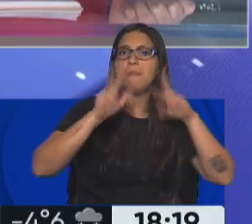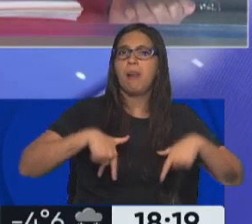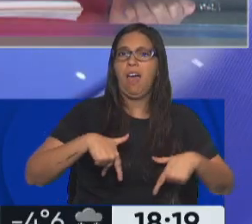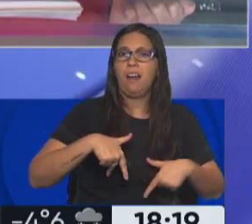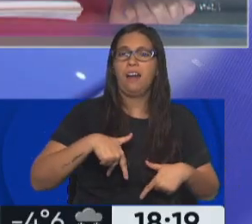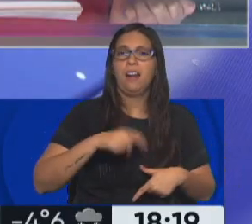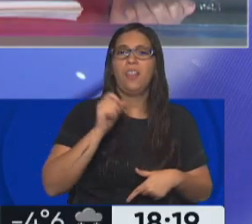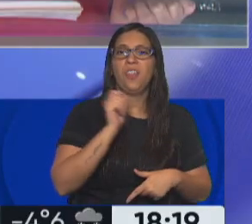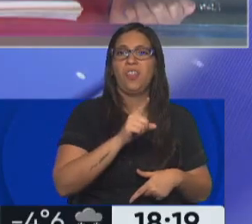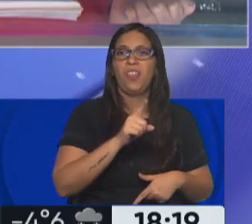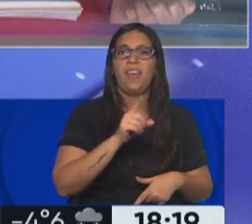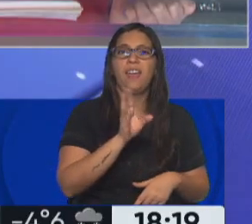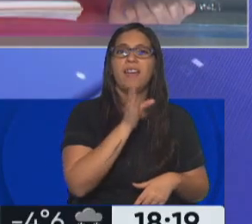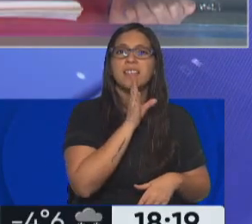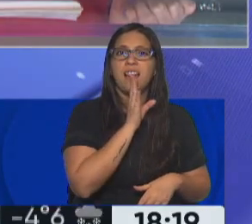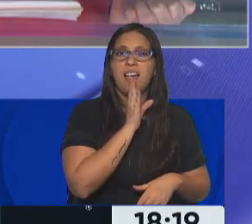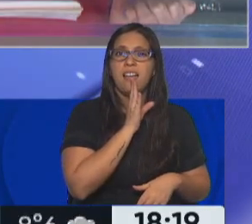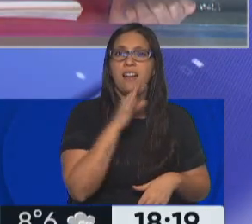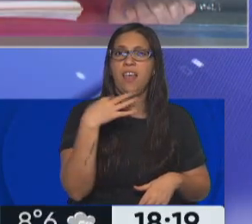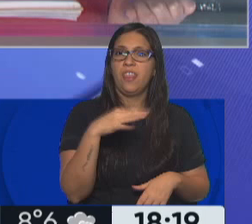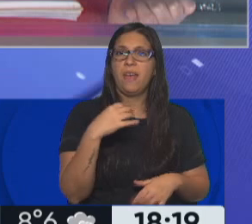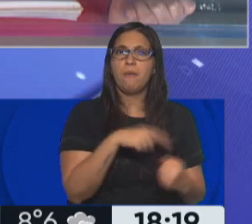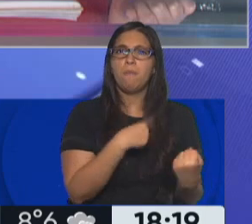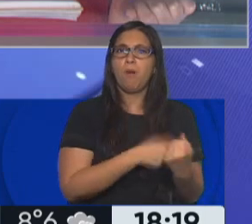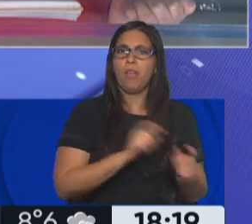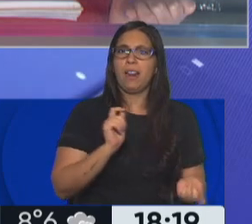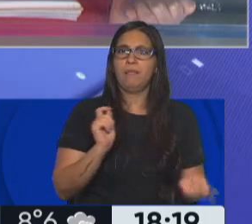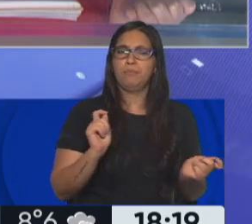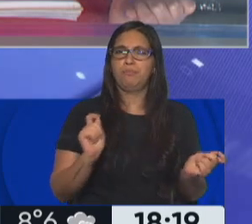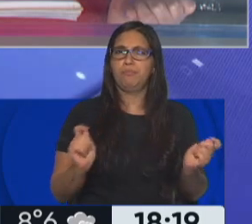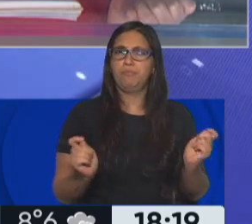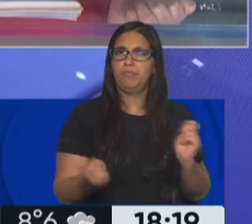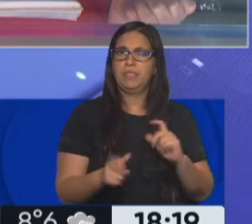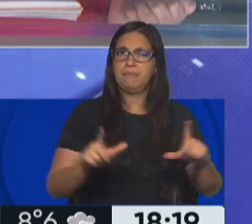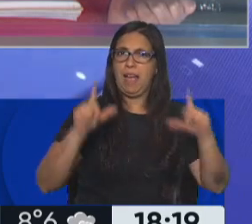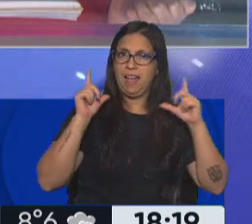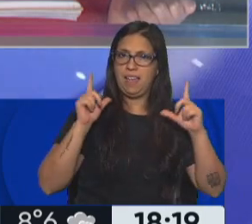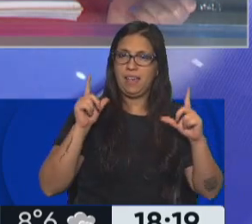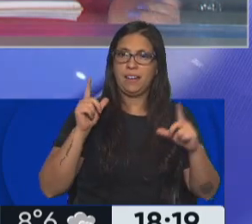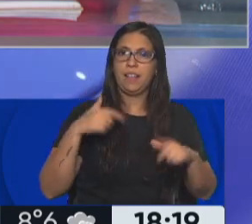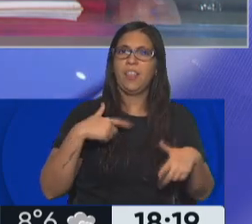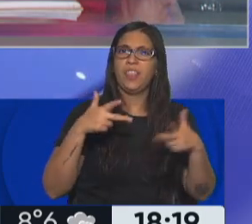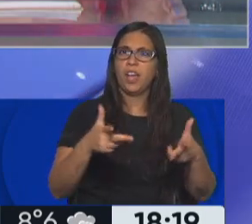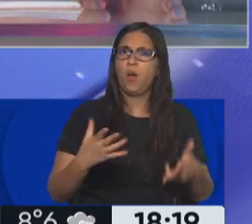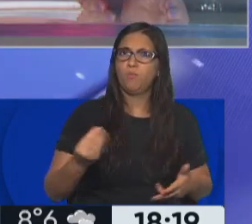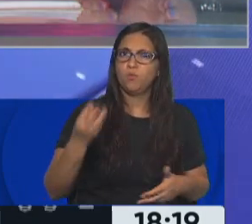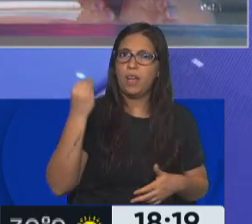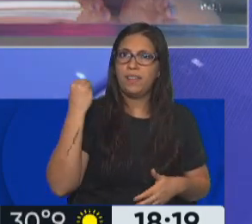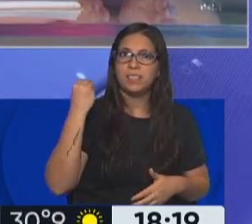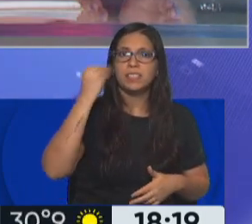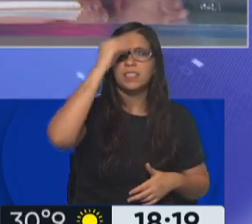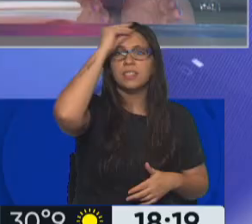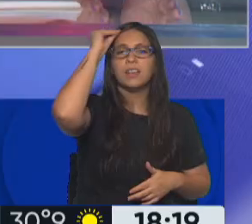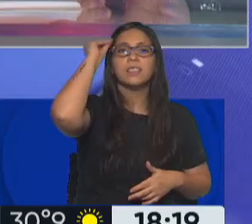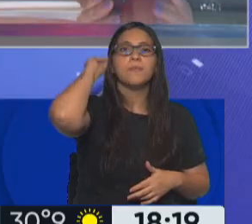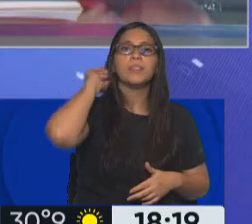¿no? Cambiar la reconfiguración de poder en Oriente Medio, cambiar la faz de Oriente Medio. Lo dijo, lo viene diciendo, incluso antes, ¿no?, del